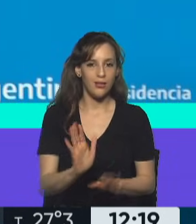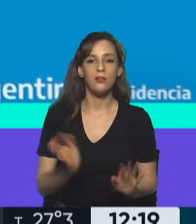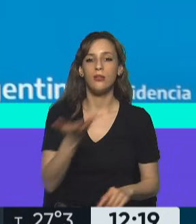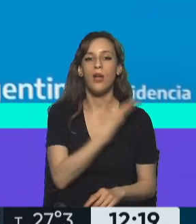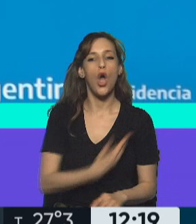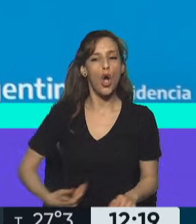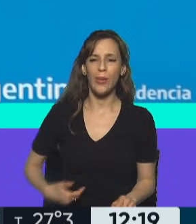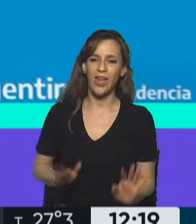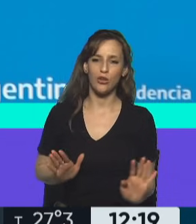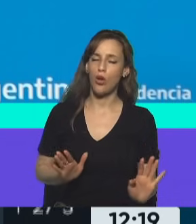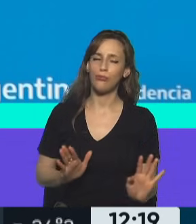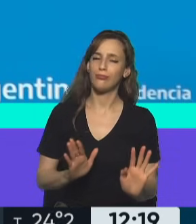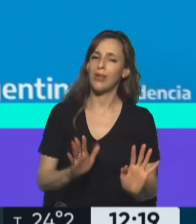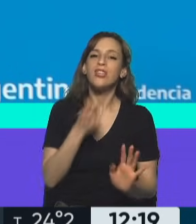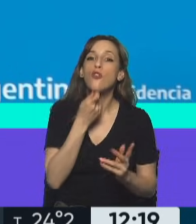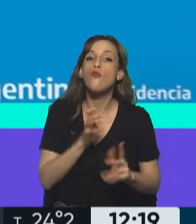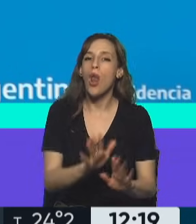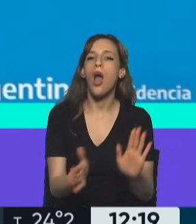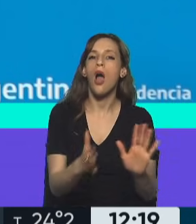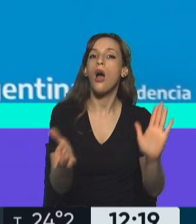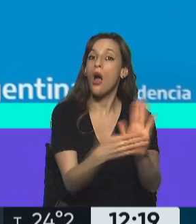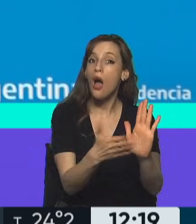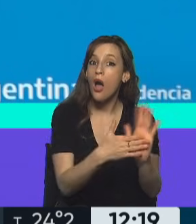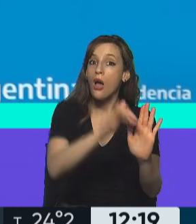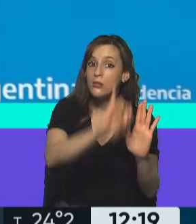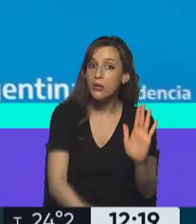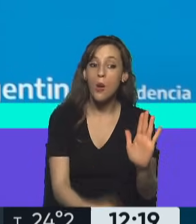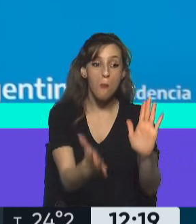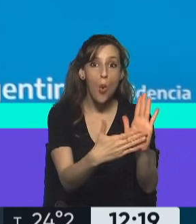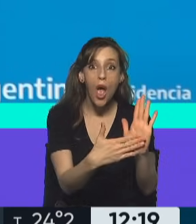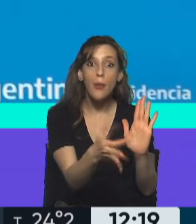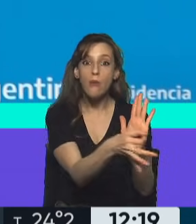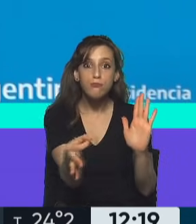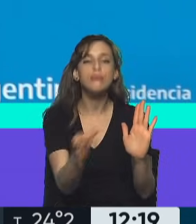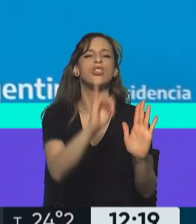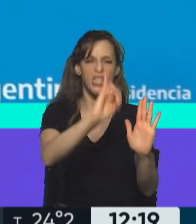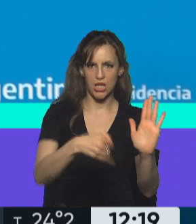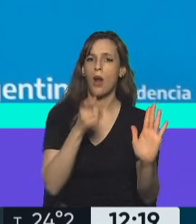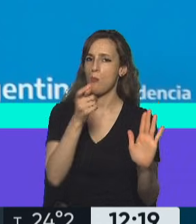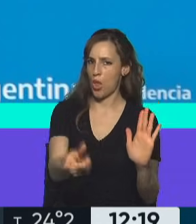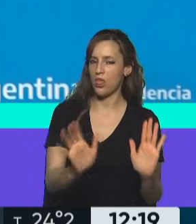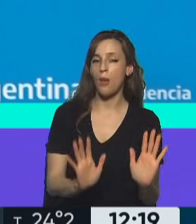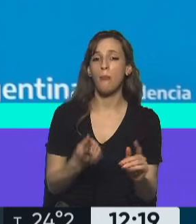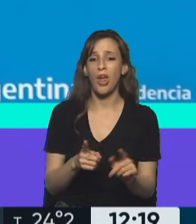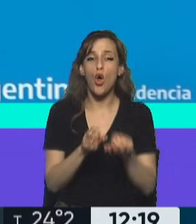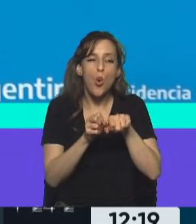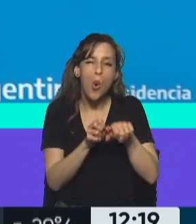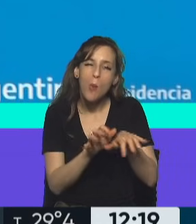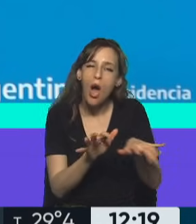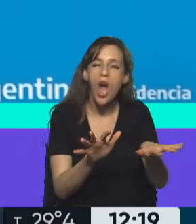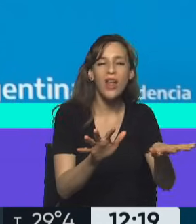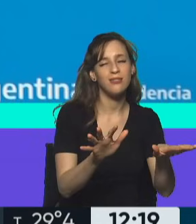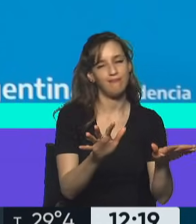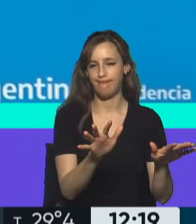contestar rumores. Si hay una información concreta o en sede judicial o en algún lado sobre la cual haya que dar respuesta, obviamente la daremos, pero mientras